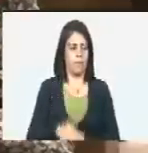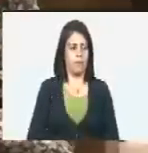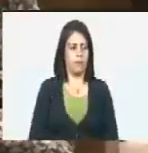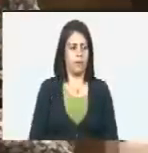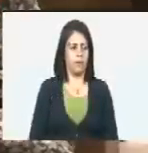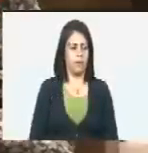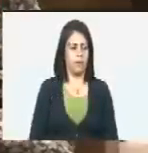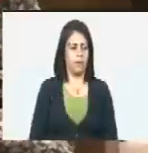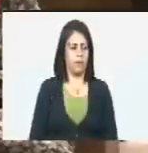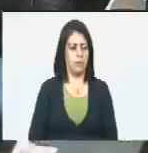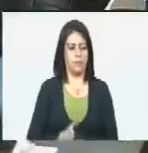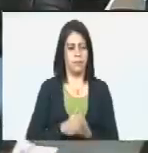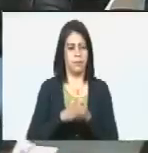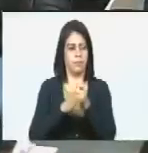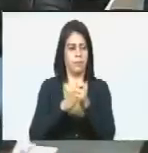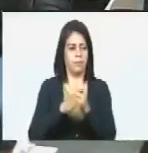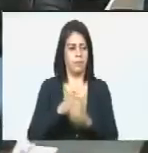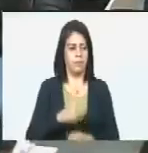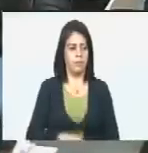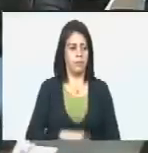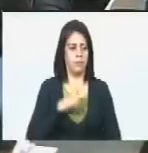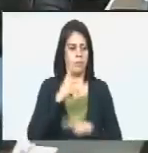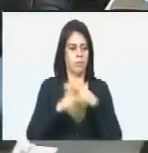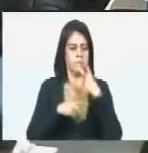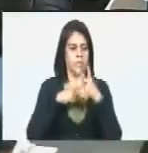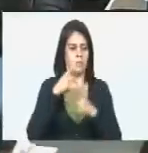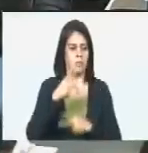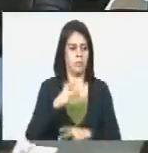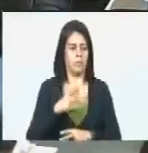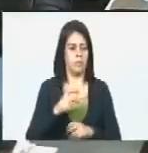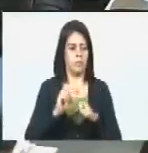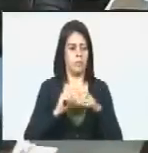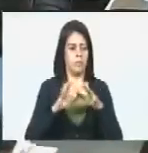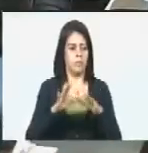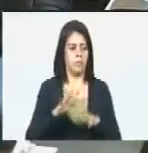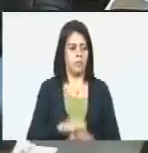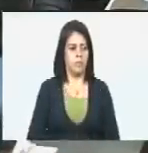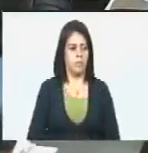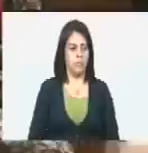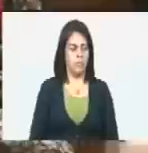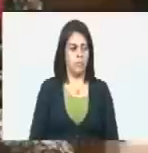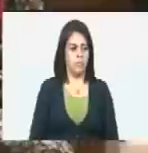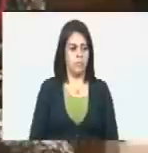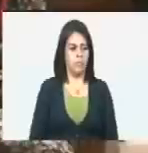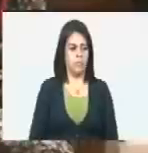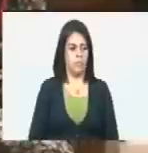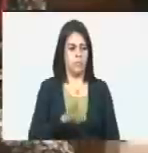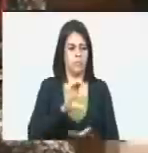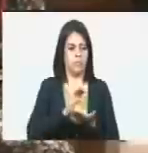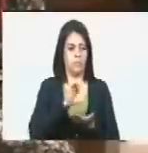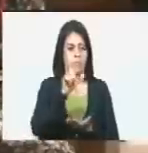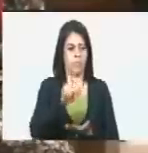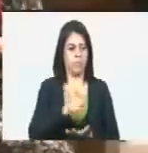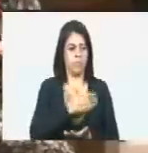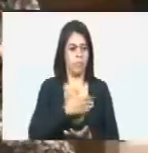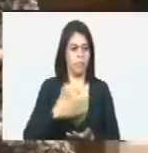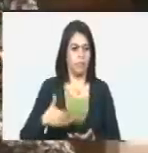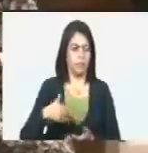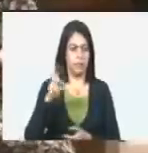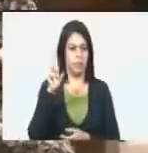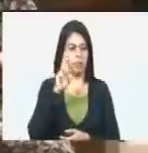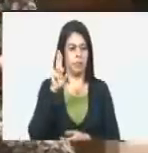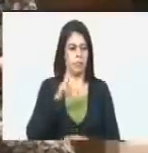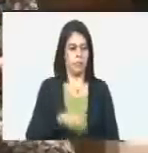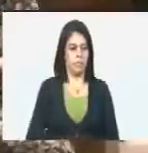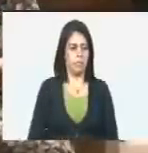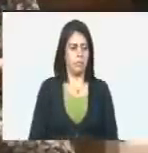dirección de la política exterior en Venezuela es al ciudadano presidente de la República,